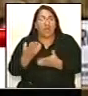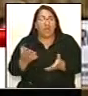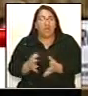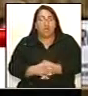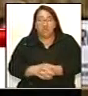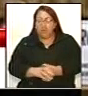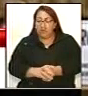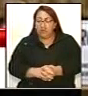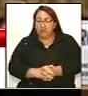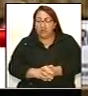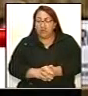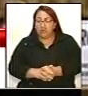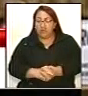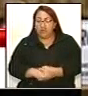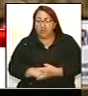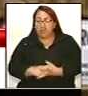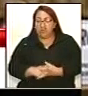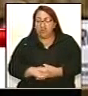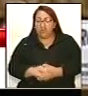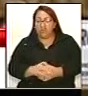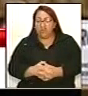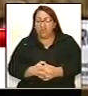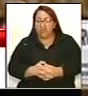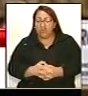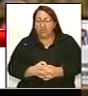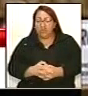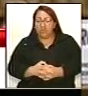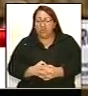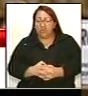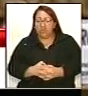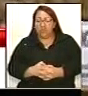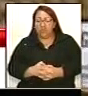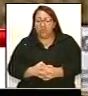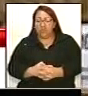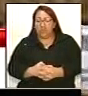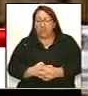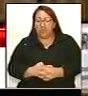Sí, ahorita. Sí, adelante. Gracias, Garro. Presidente,